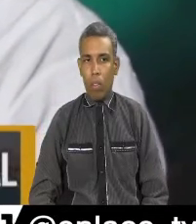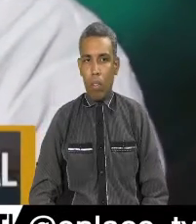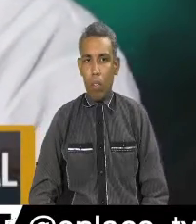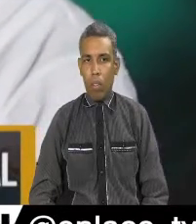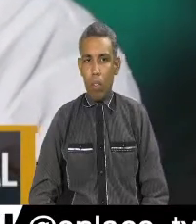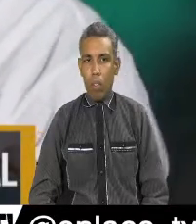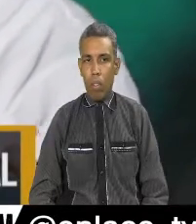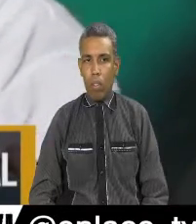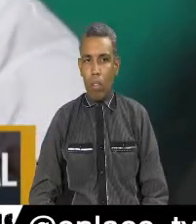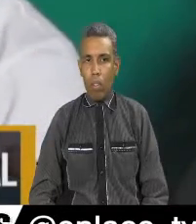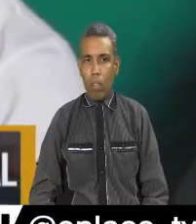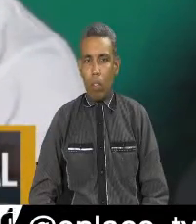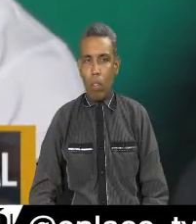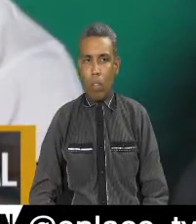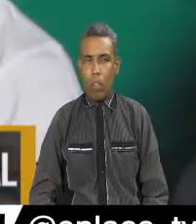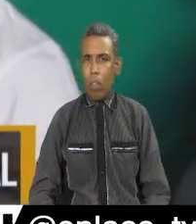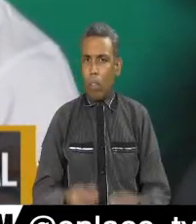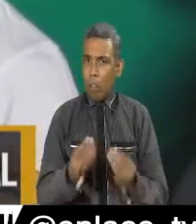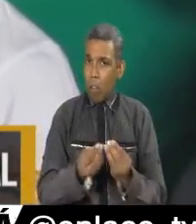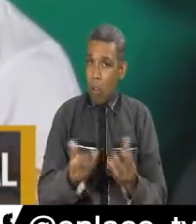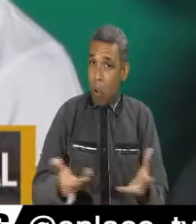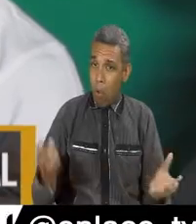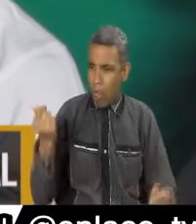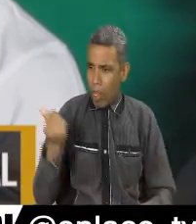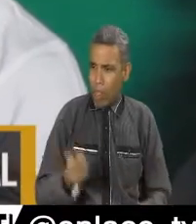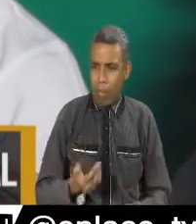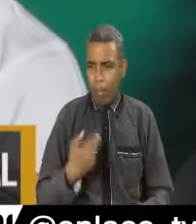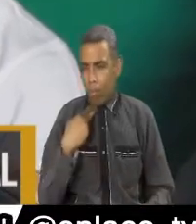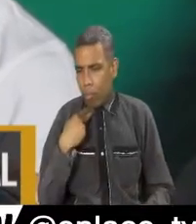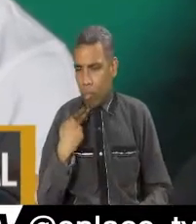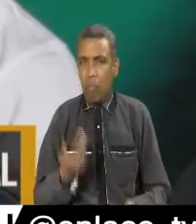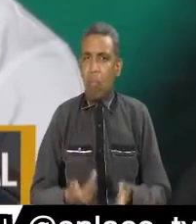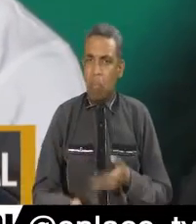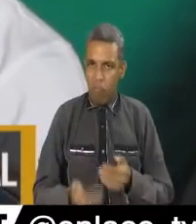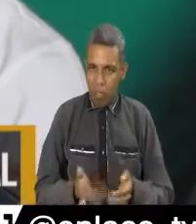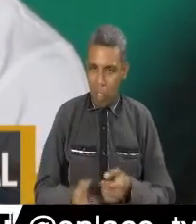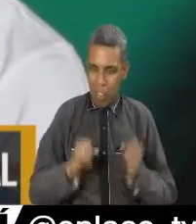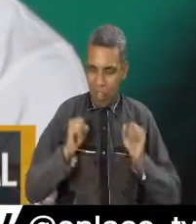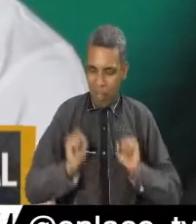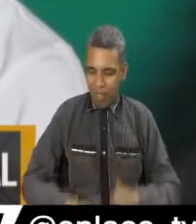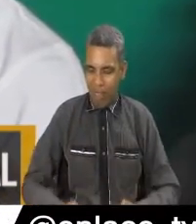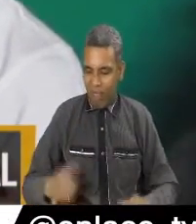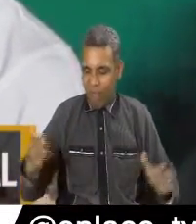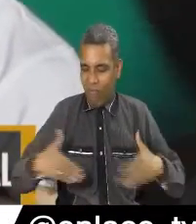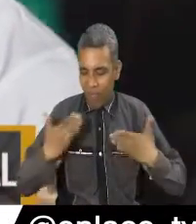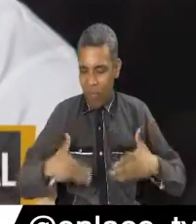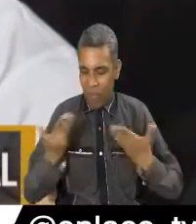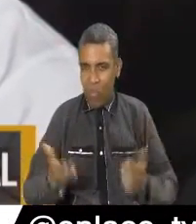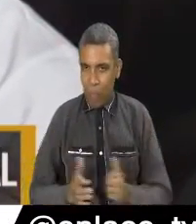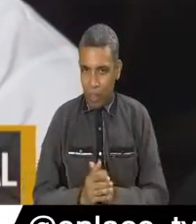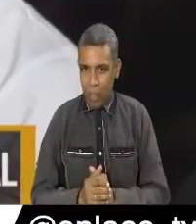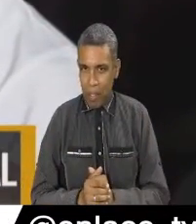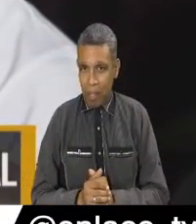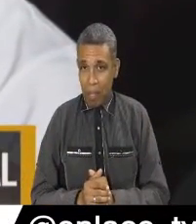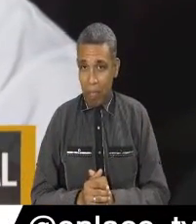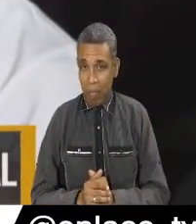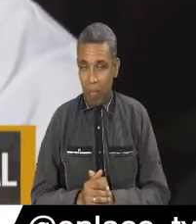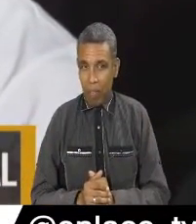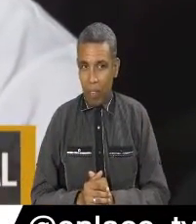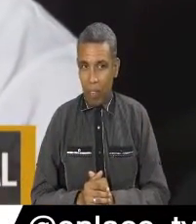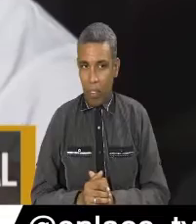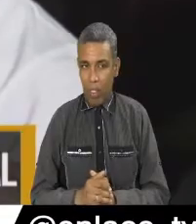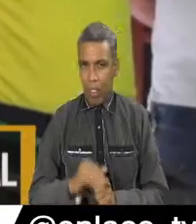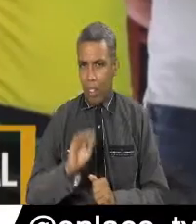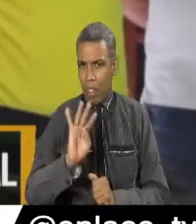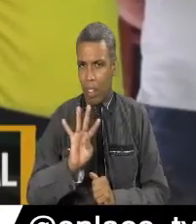ir ya mundial con gente propia, con gente nuestra. Y eso nos tiene muy contentos, es una ayuda de 42